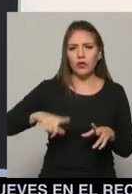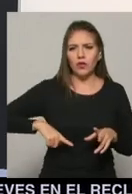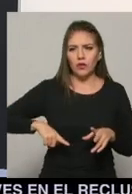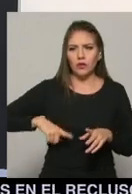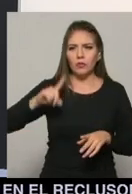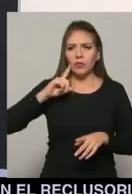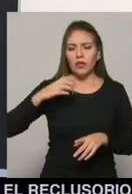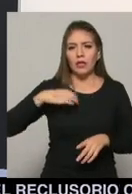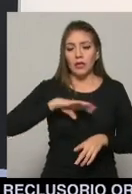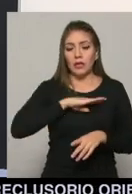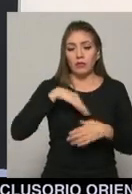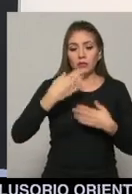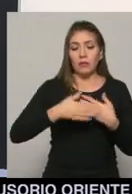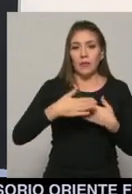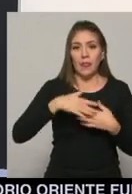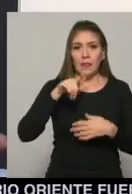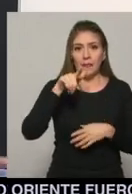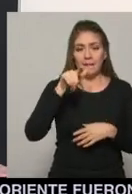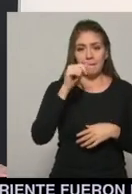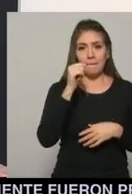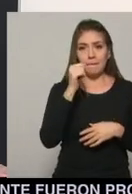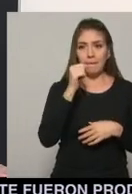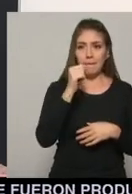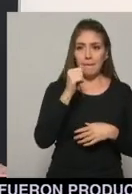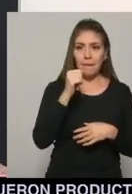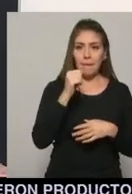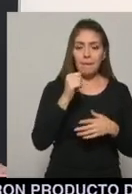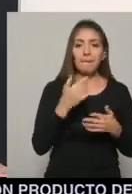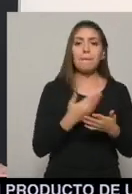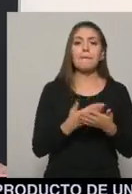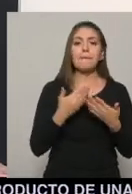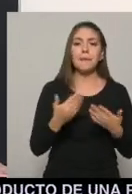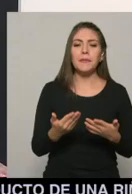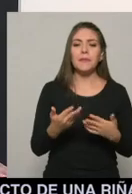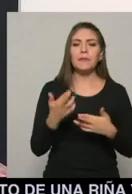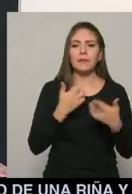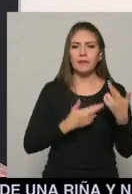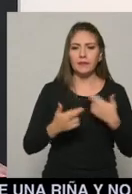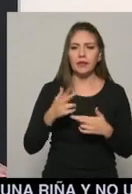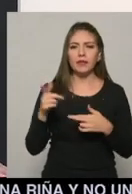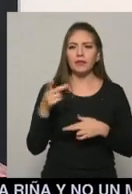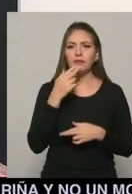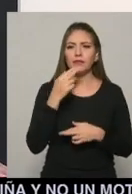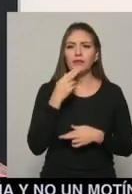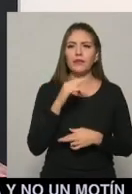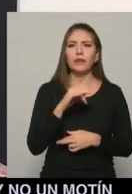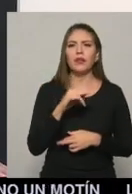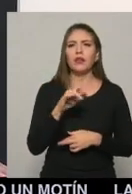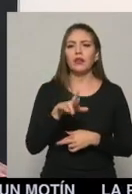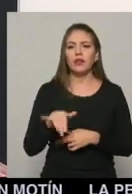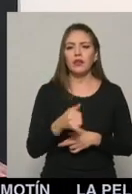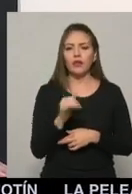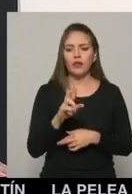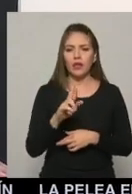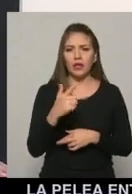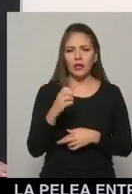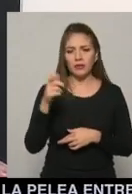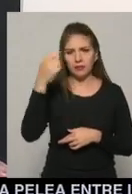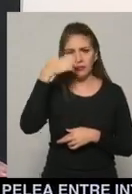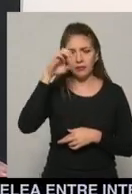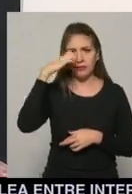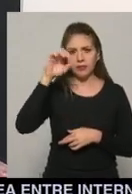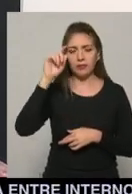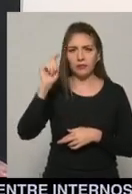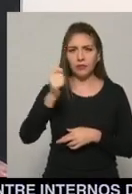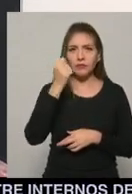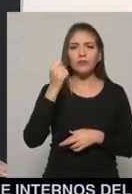día 17 de septiembre. Ahora vamos a regresar aquí a la mesa. Estamos conversando con Jorge Bravo, especialista en tecnología, sobre los